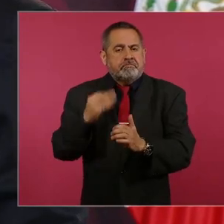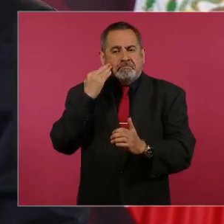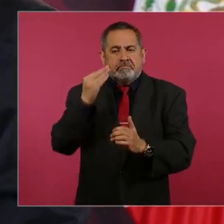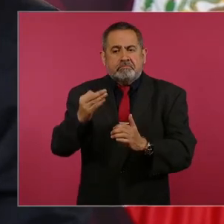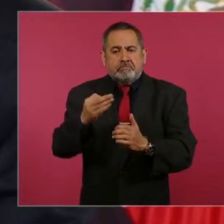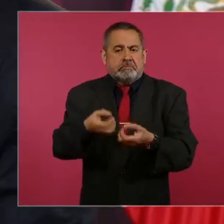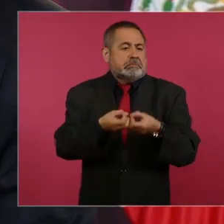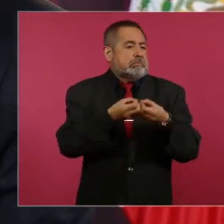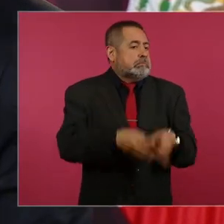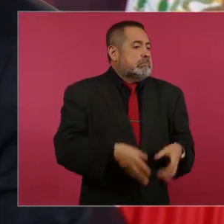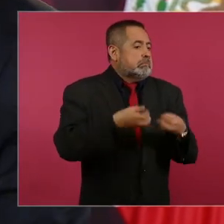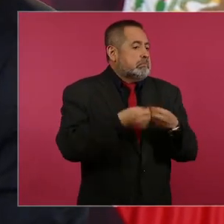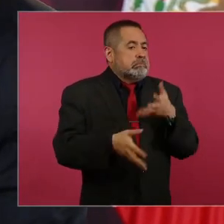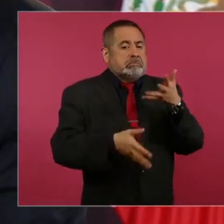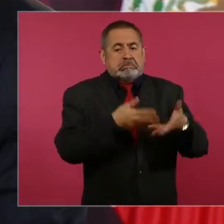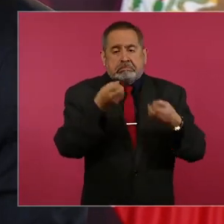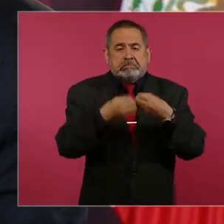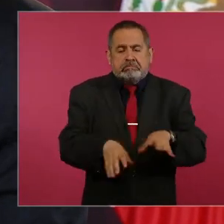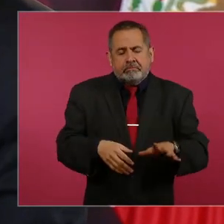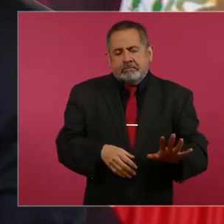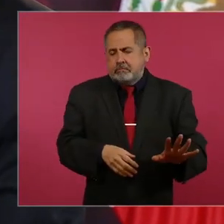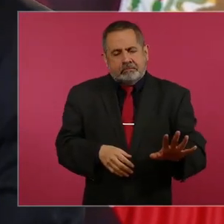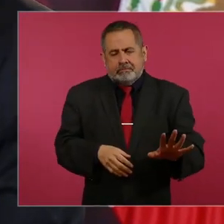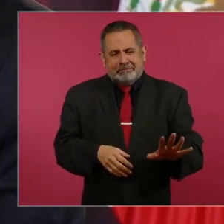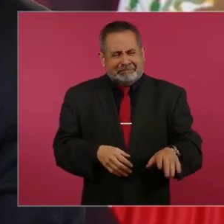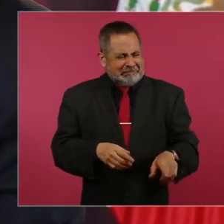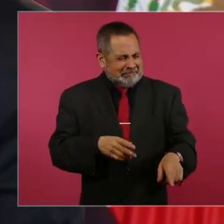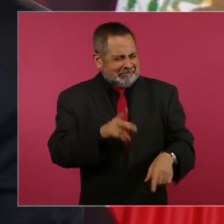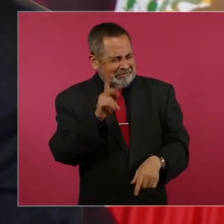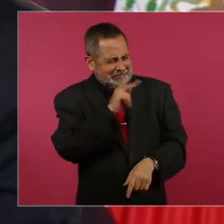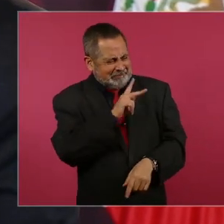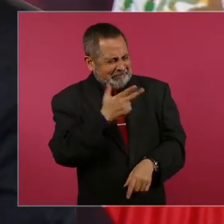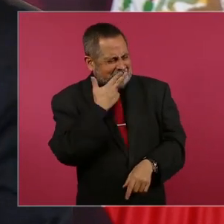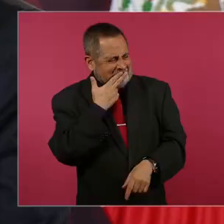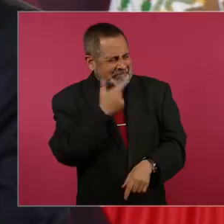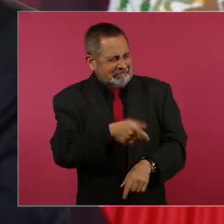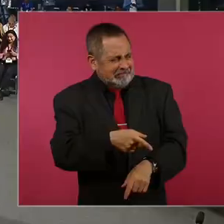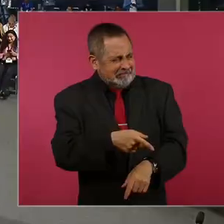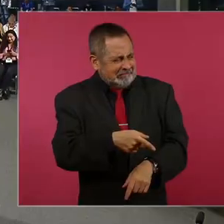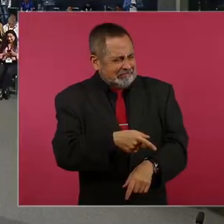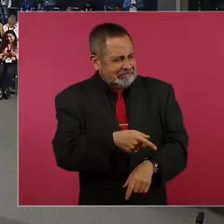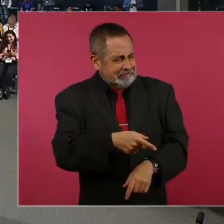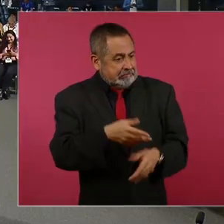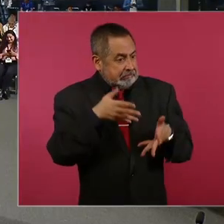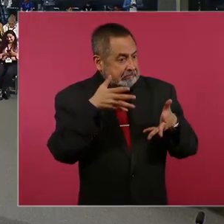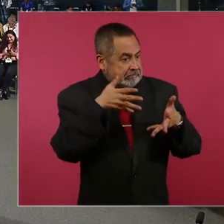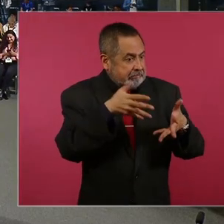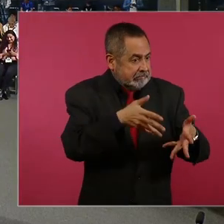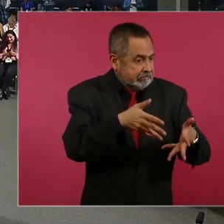desperdiciarla en cosas que no valen la pena.